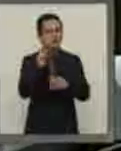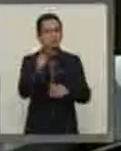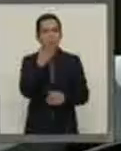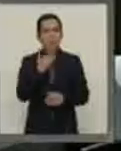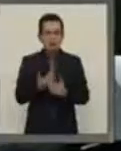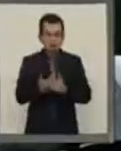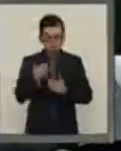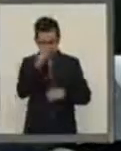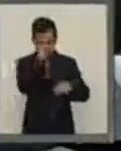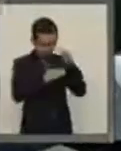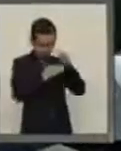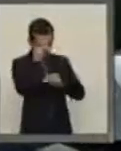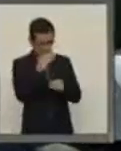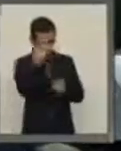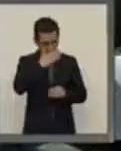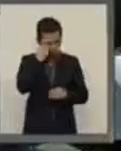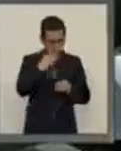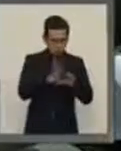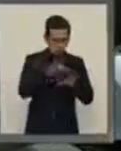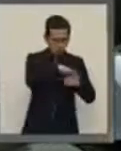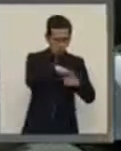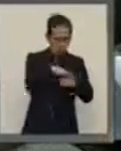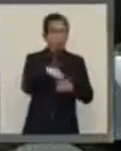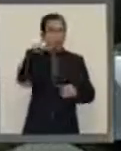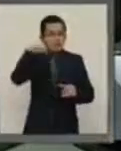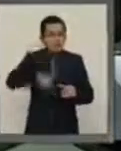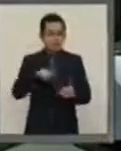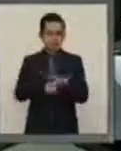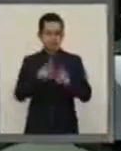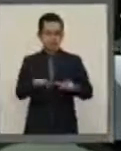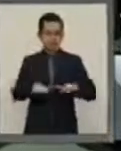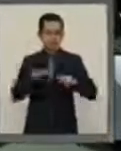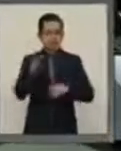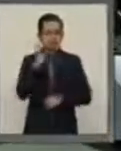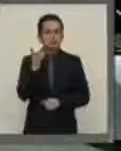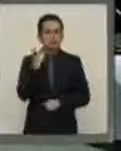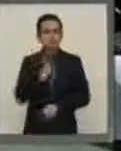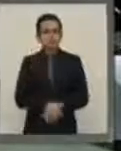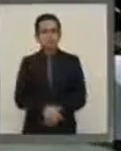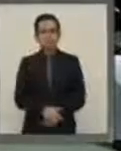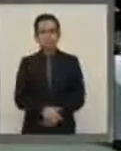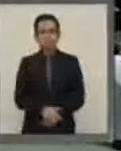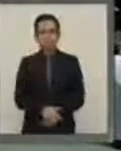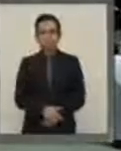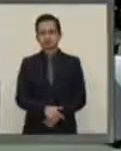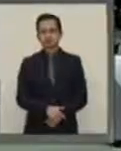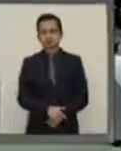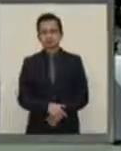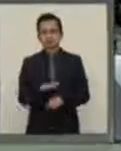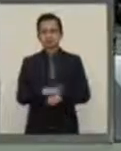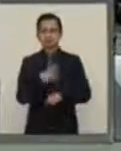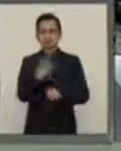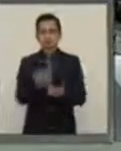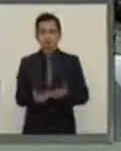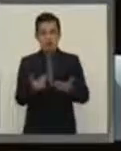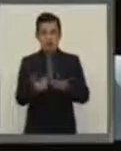sin conocimiento que se emiten en esta Cámara. Justo es ahora, cuando las condiciones de trabajo